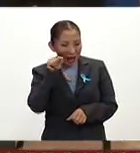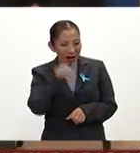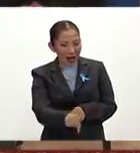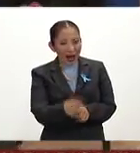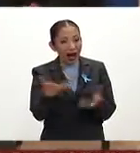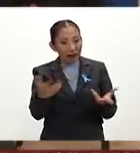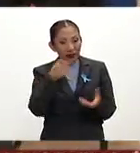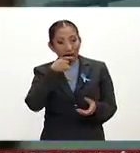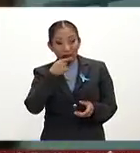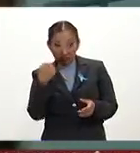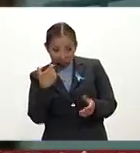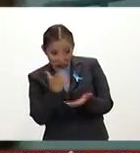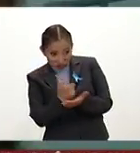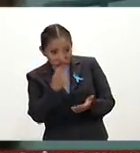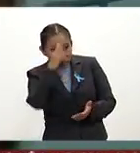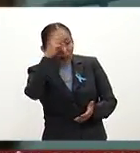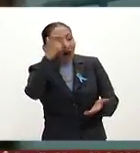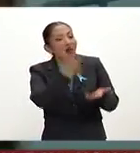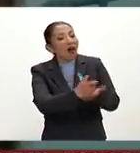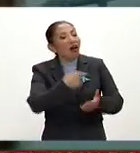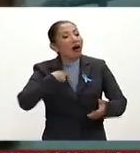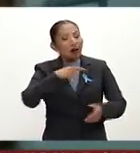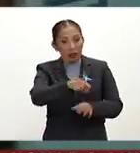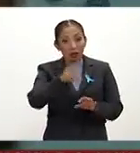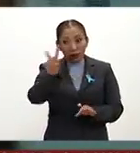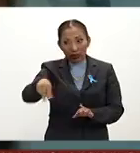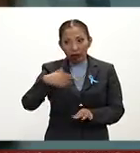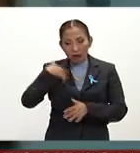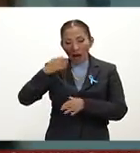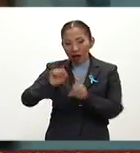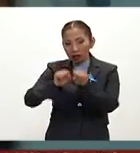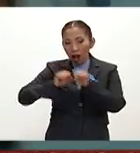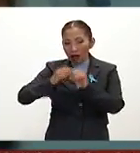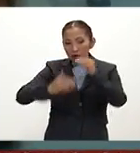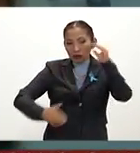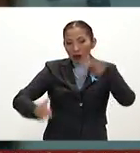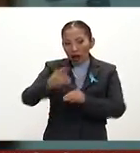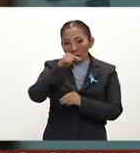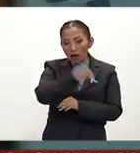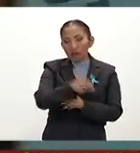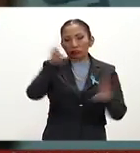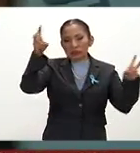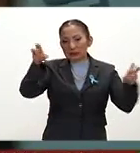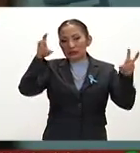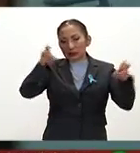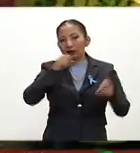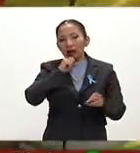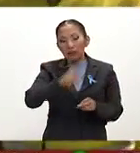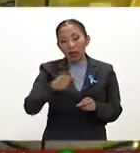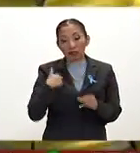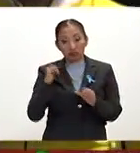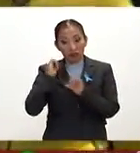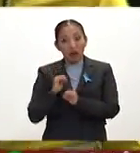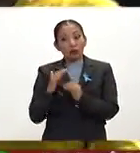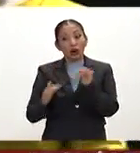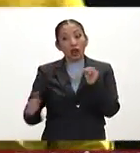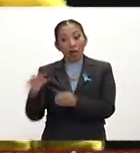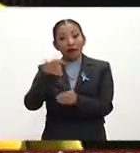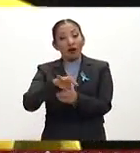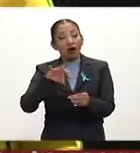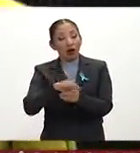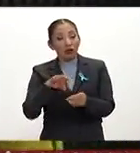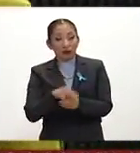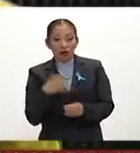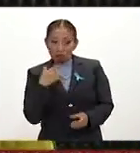hubo amenazas, ya hay sentencias incluso de la Sala Superior, en el caso de también de autoridades electorales que